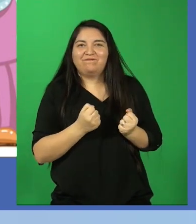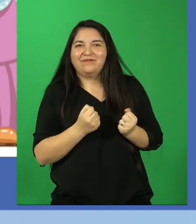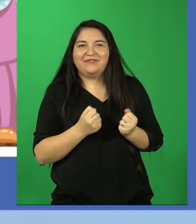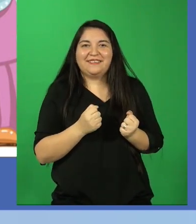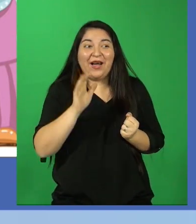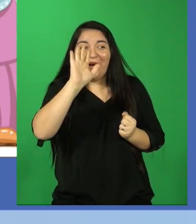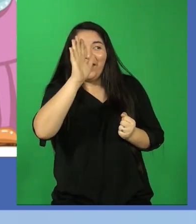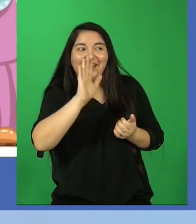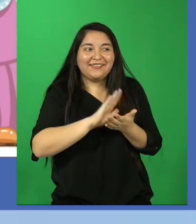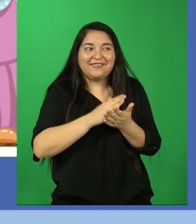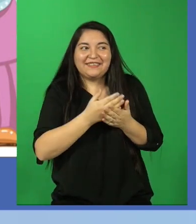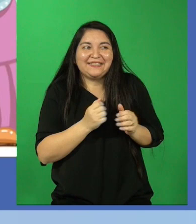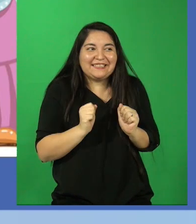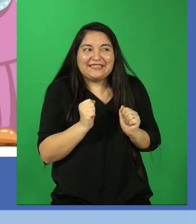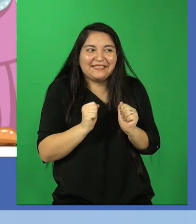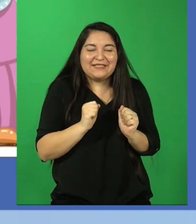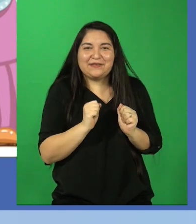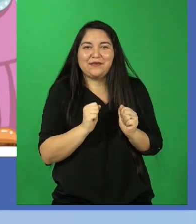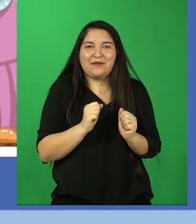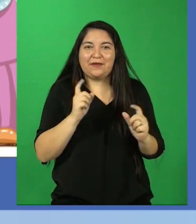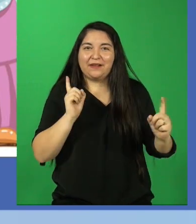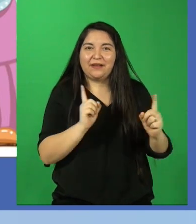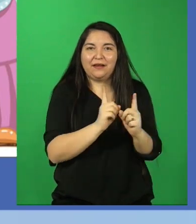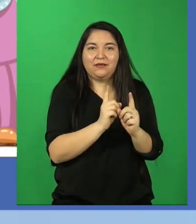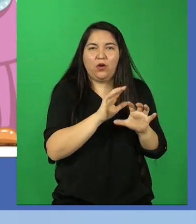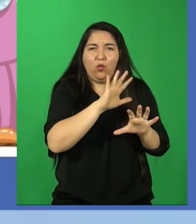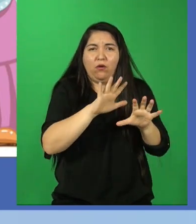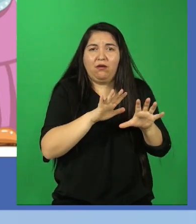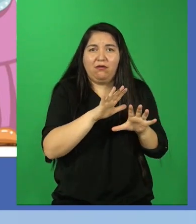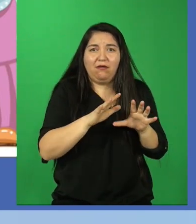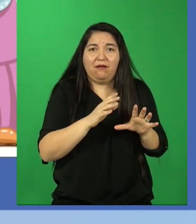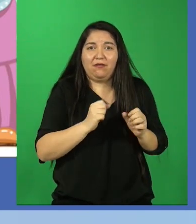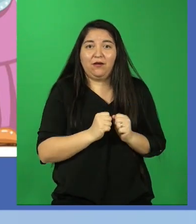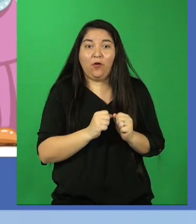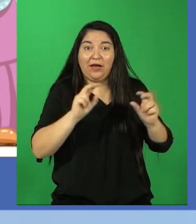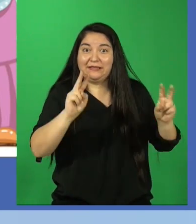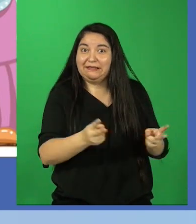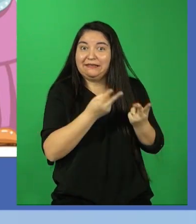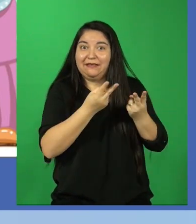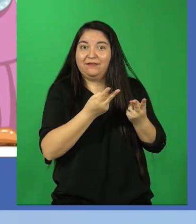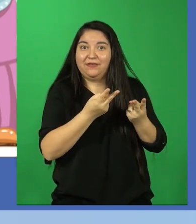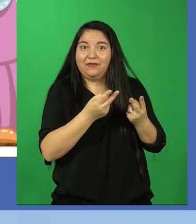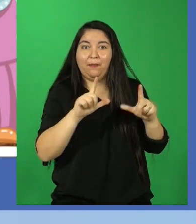queremos ayudar, queremos que no le pase nada, queremos que se salve.